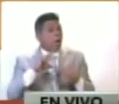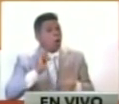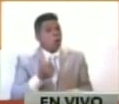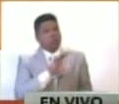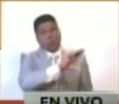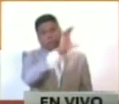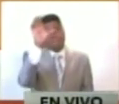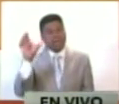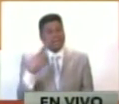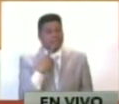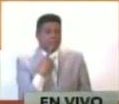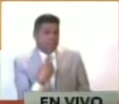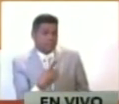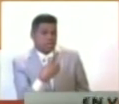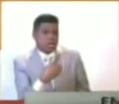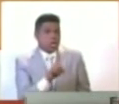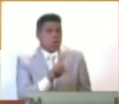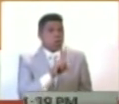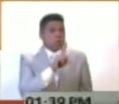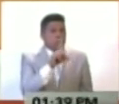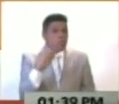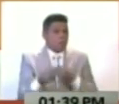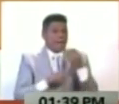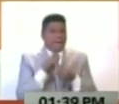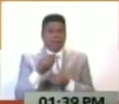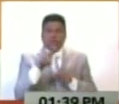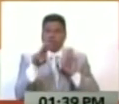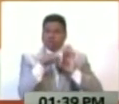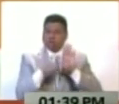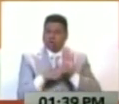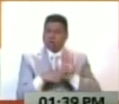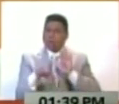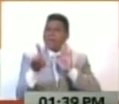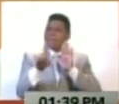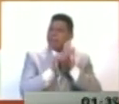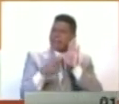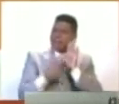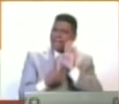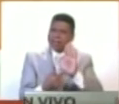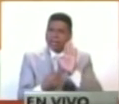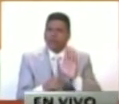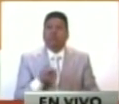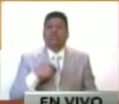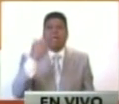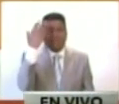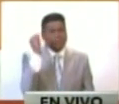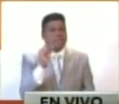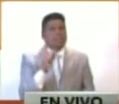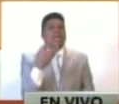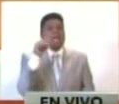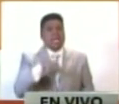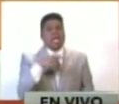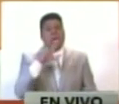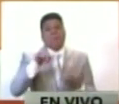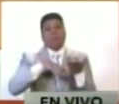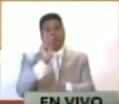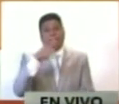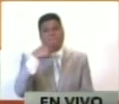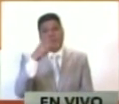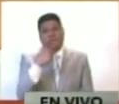dicen que ustedes no han cumplido con determinadas normas legales, pero todos entendemos que acá hay un problema político. Y de hecho,